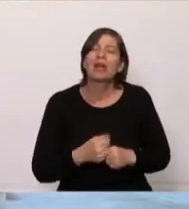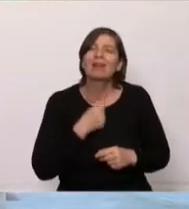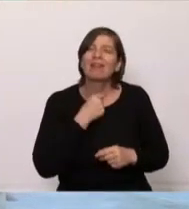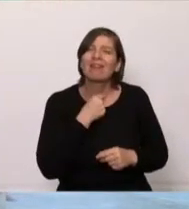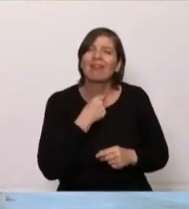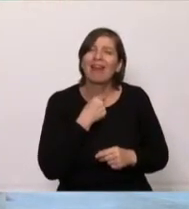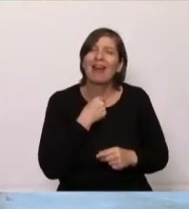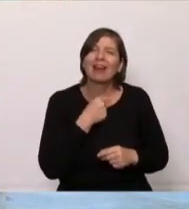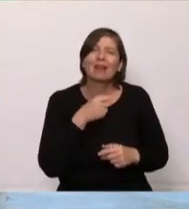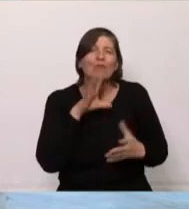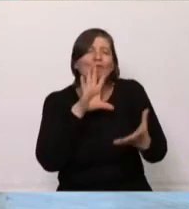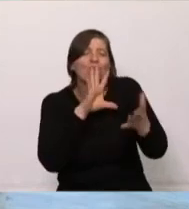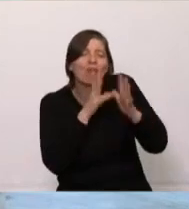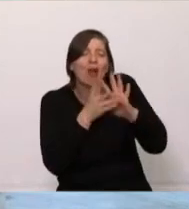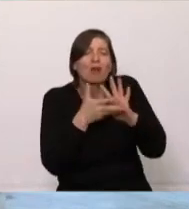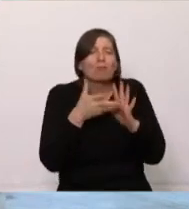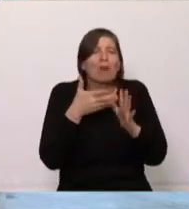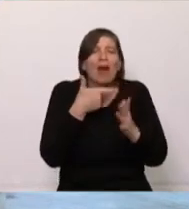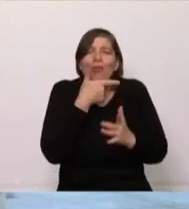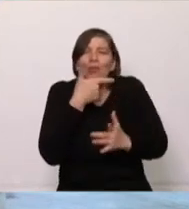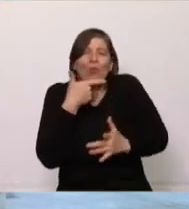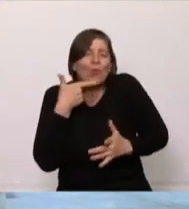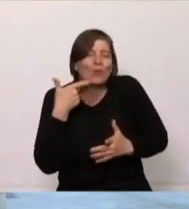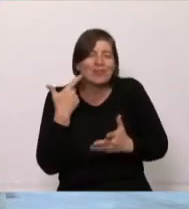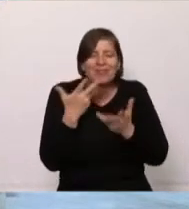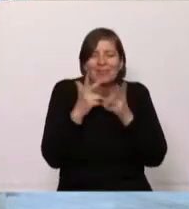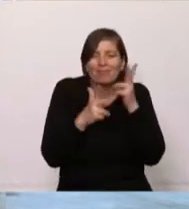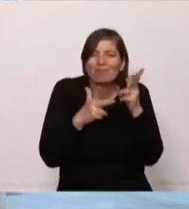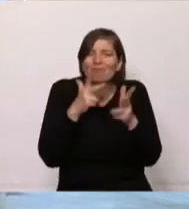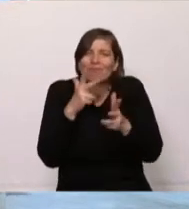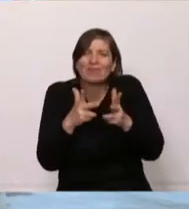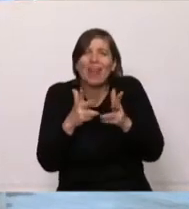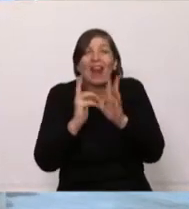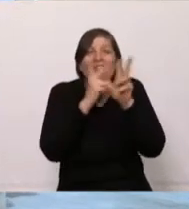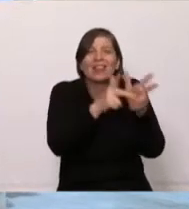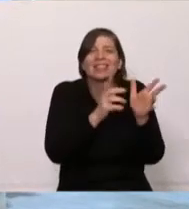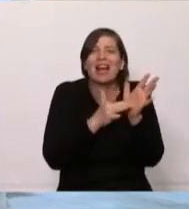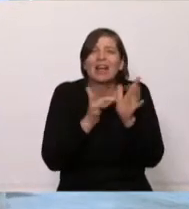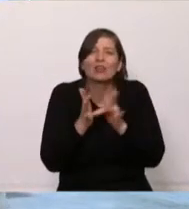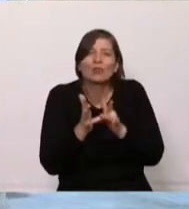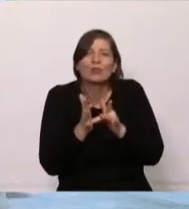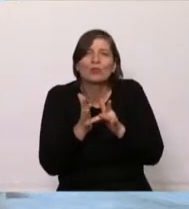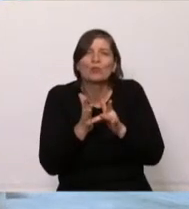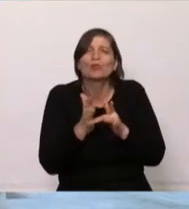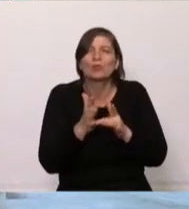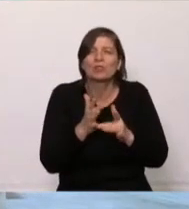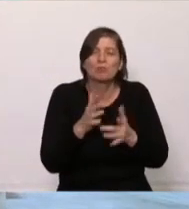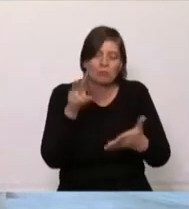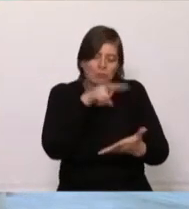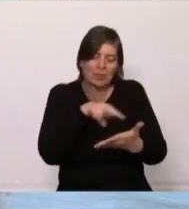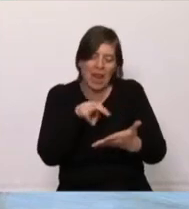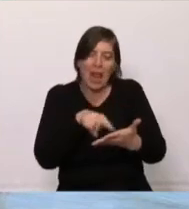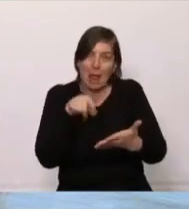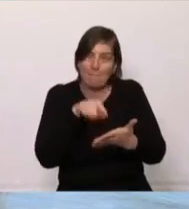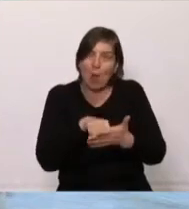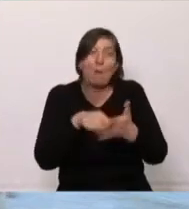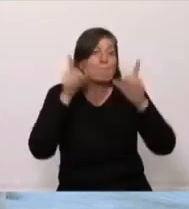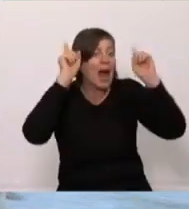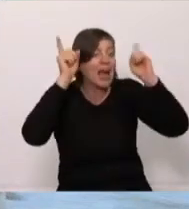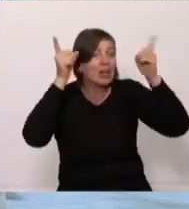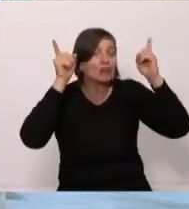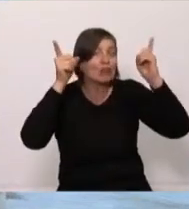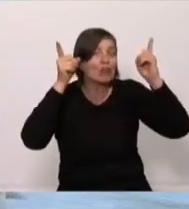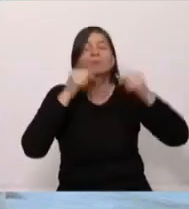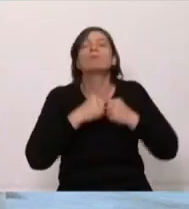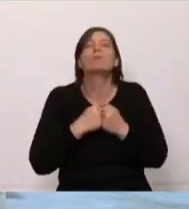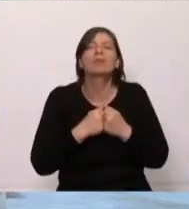Y le quieren endulzar los oídos. Y por eso le dicen a Jesús, y cito textualmente: